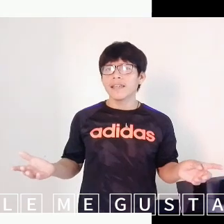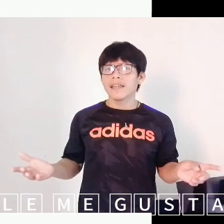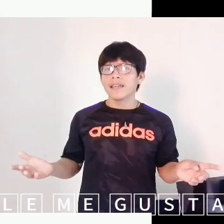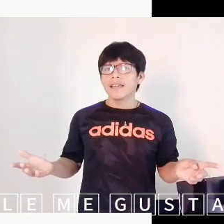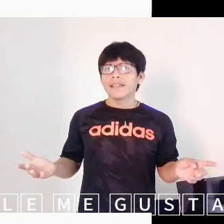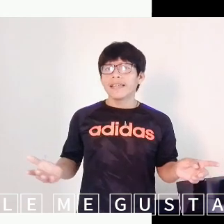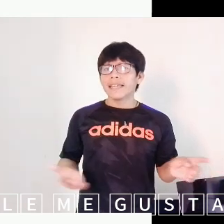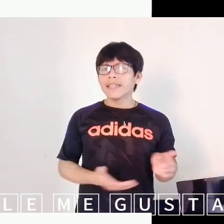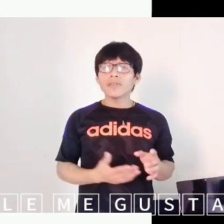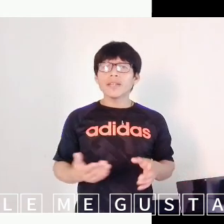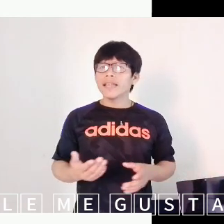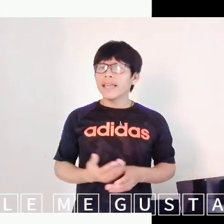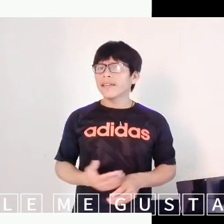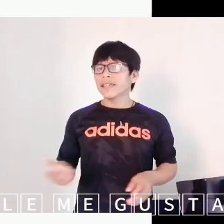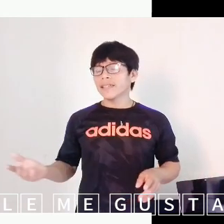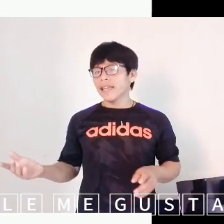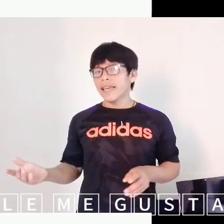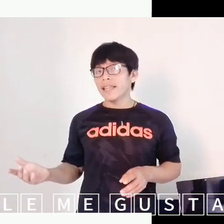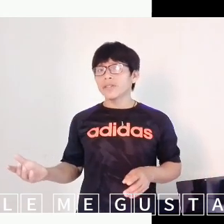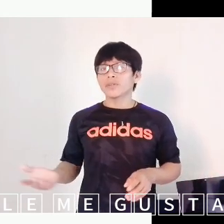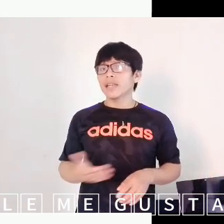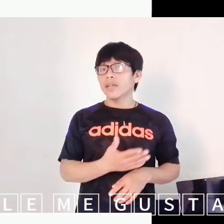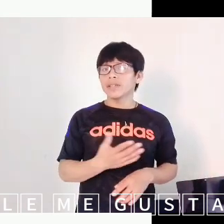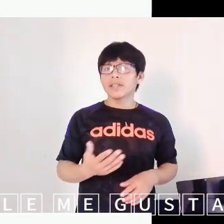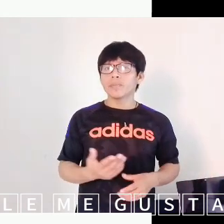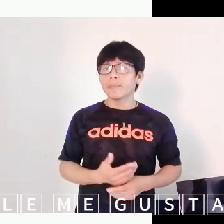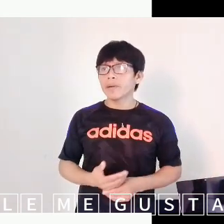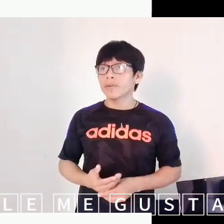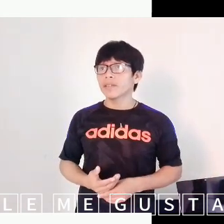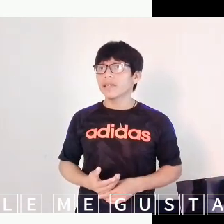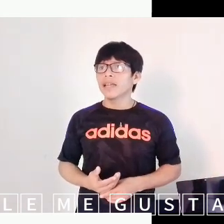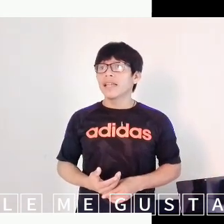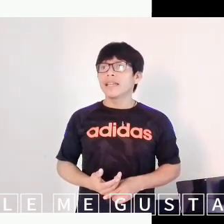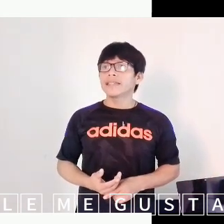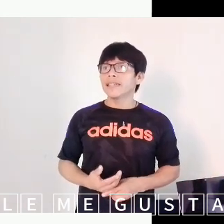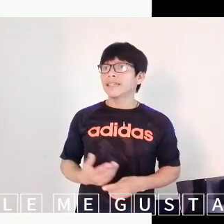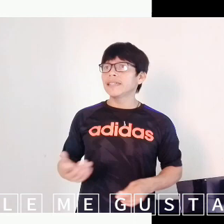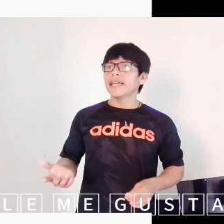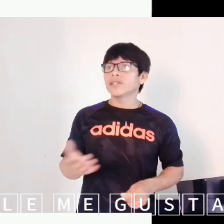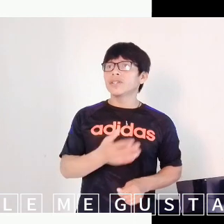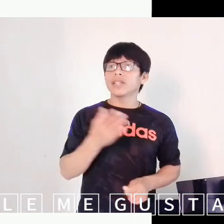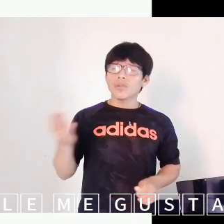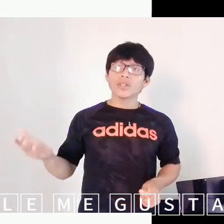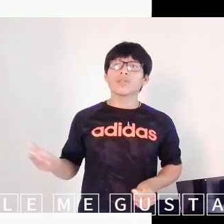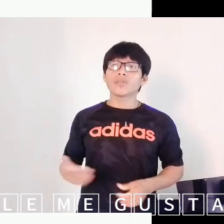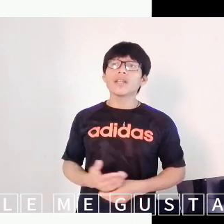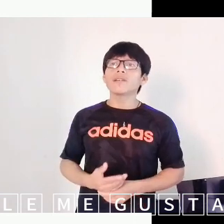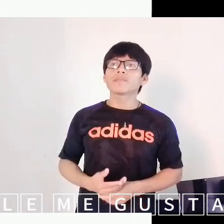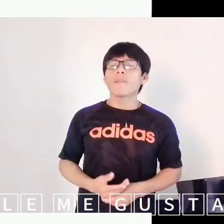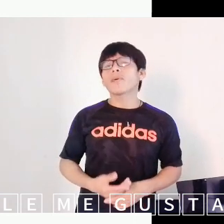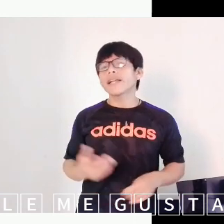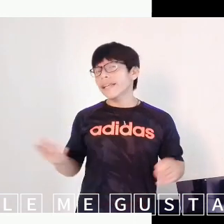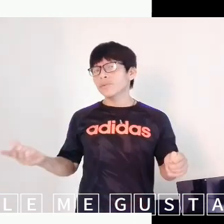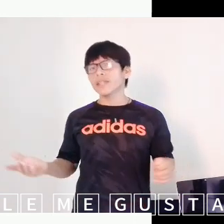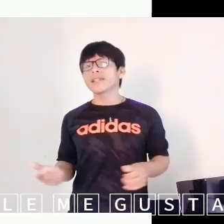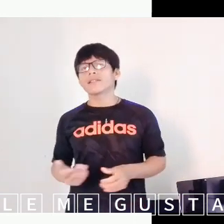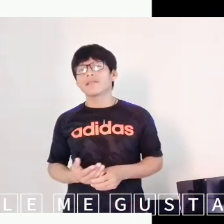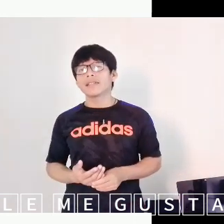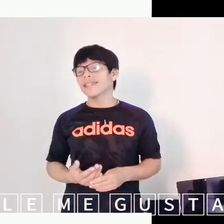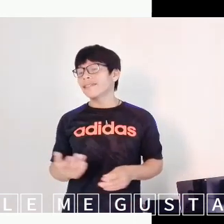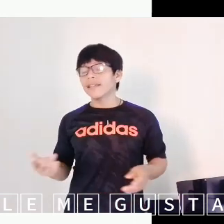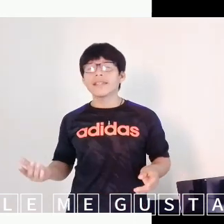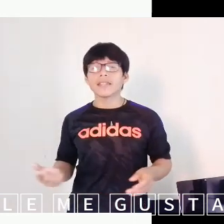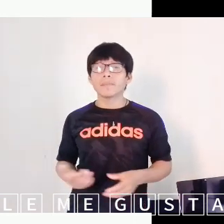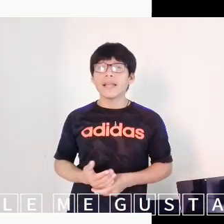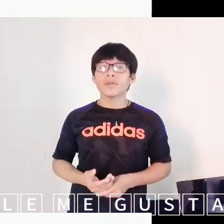esperanzas, de que tienen una aliada y esa aliada y sus aliados en la Suprema Corte les digan, sí, esto es inconstitucional. ¿Por qué creen ustedes